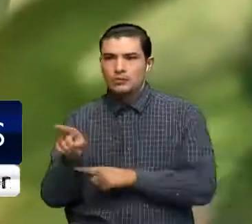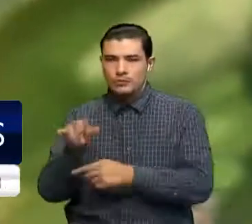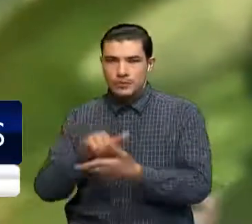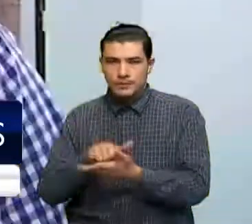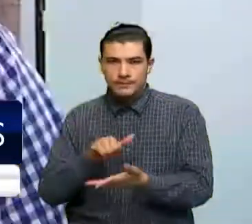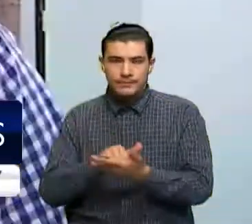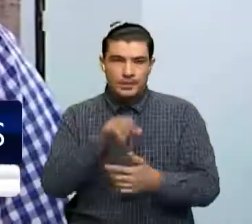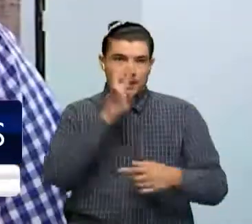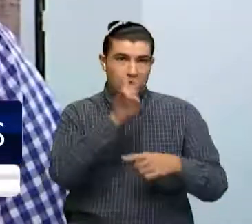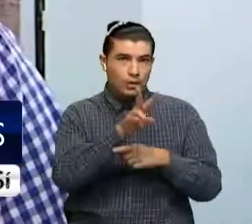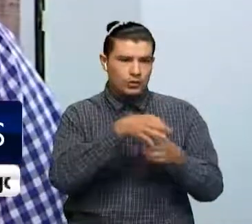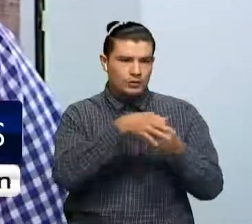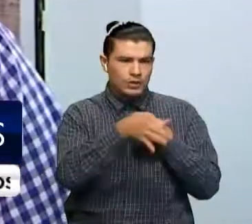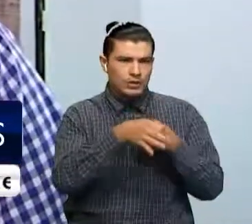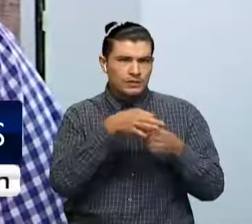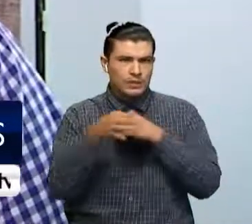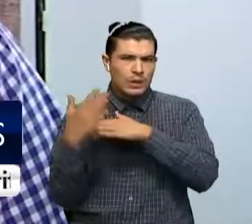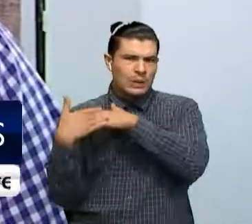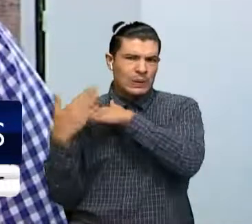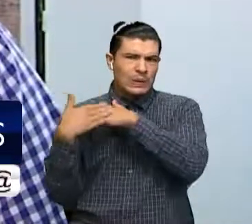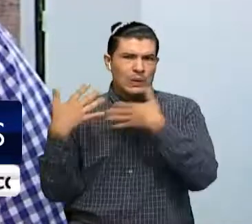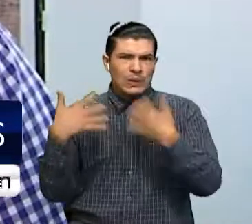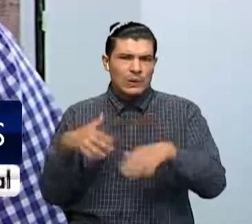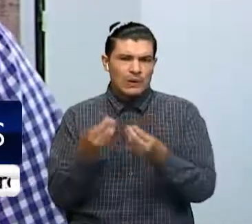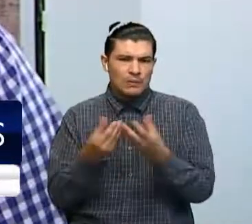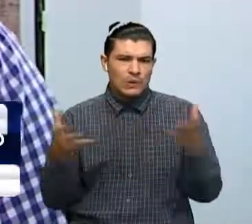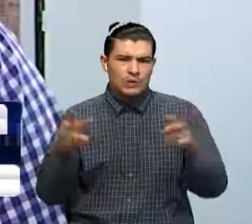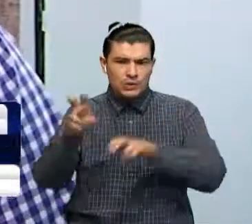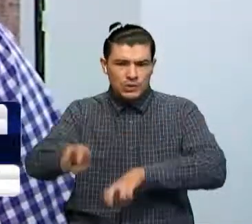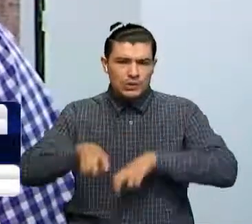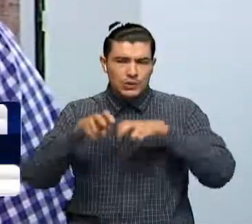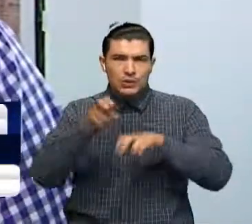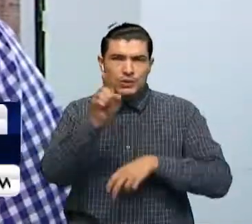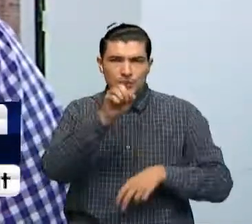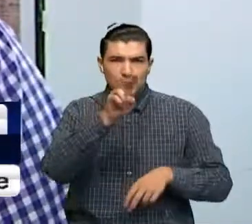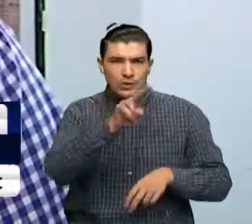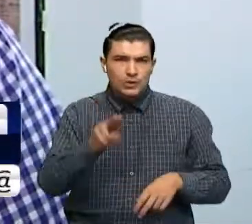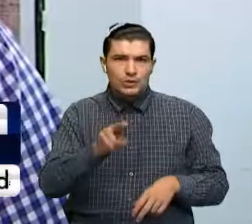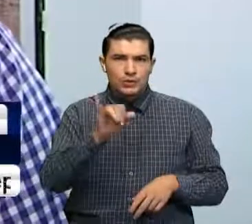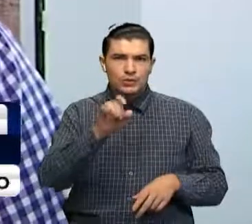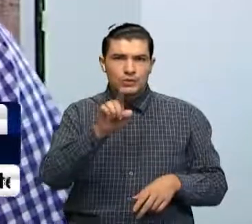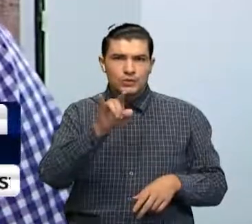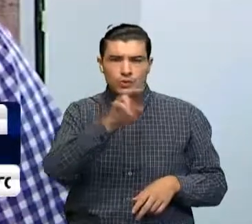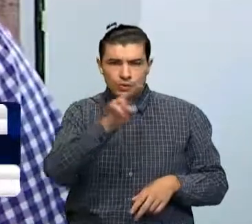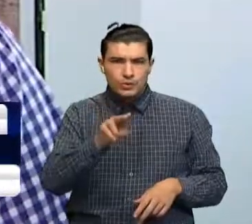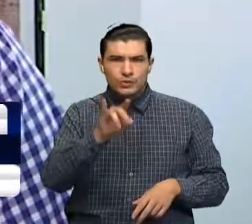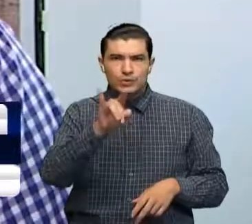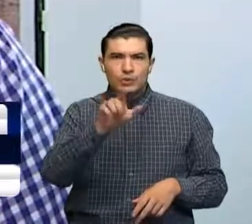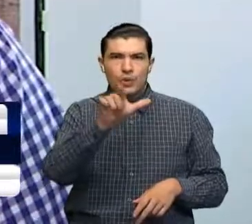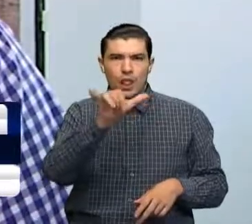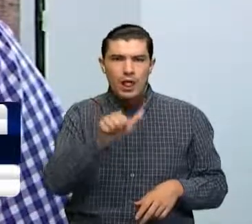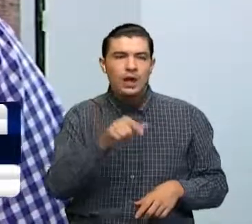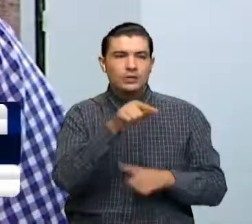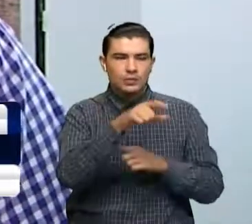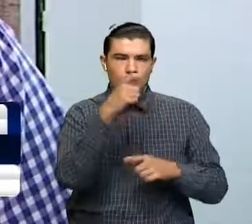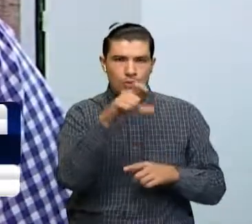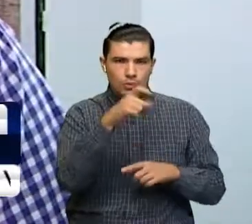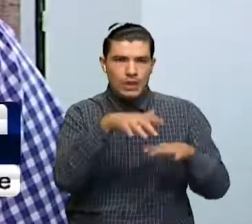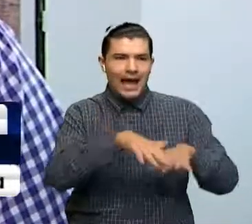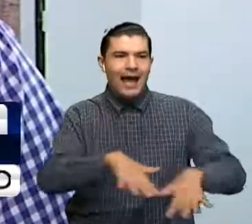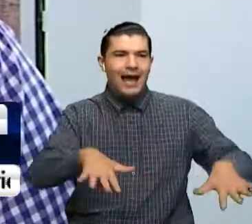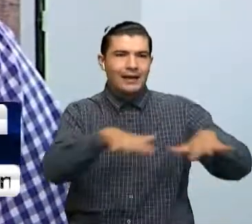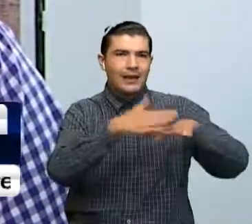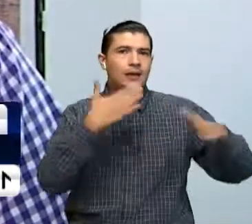municipios que nos han venido reportando incremento de cultivos ilícitos como es el zulia y cúcuta zona rural de esta